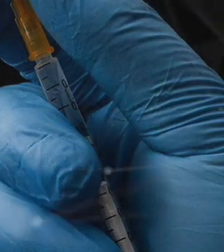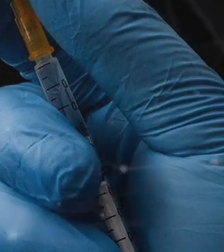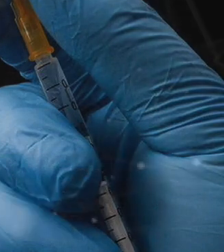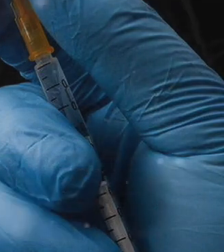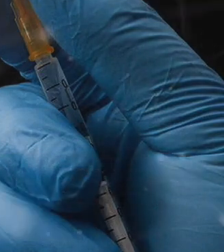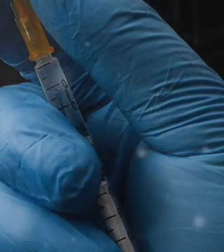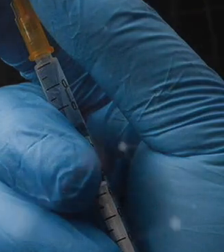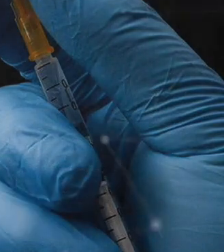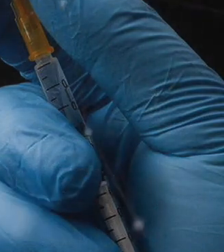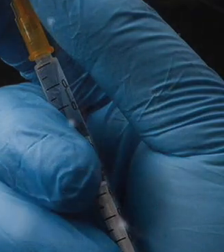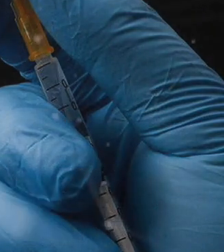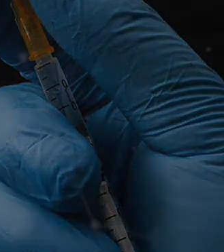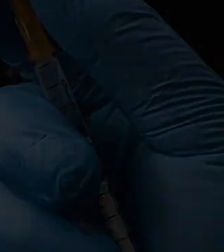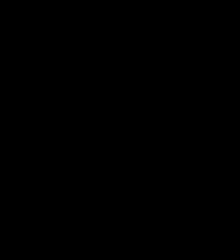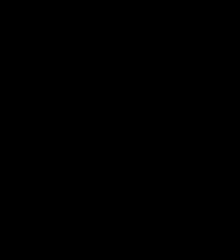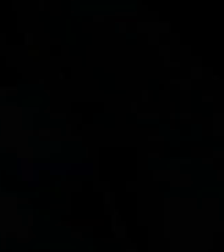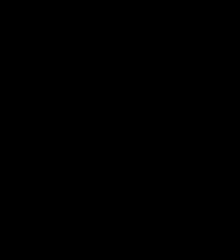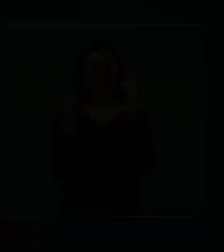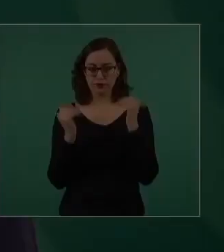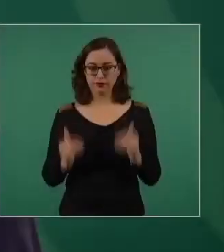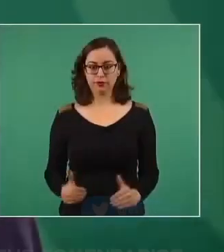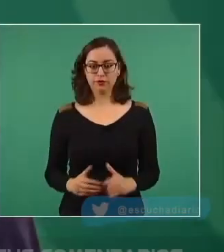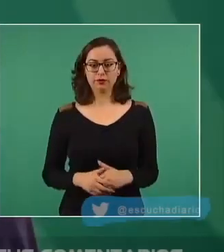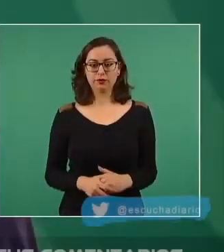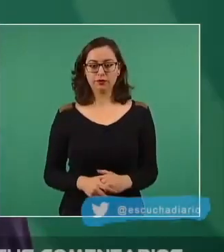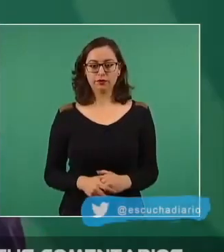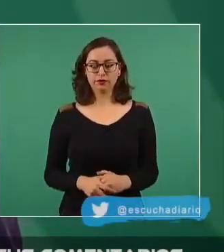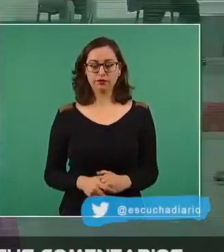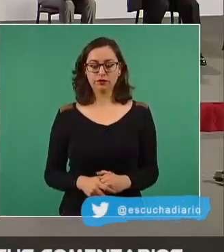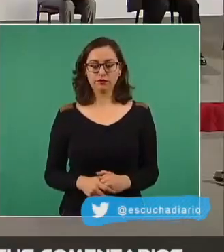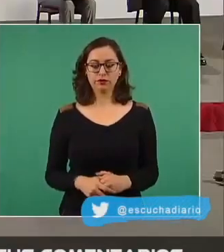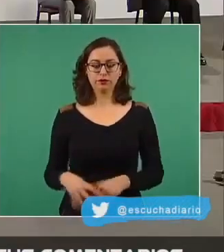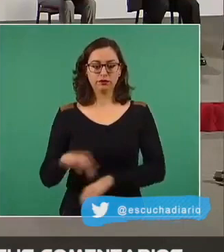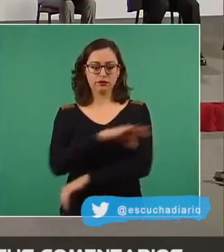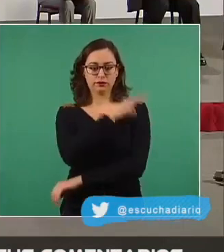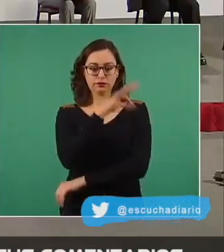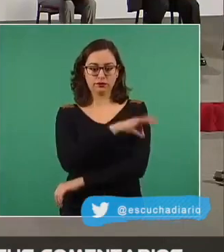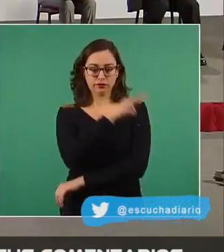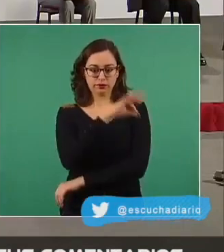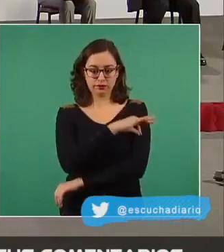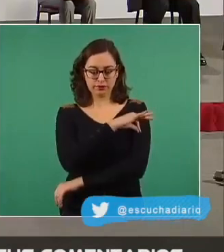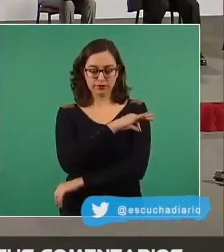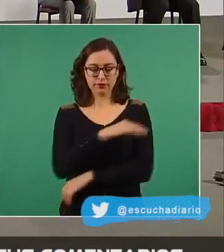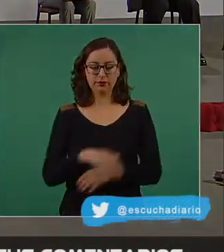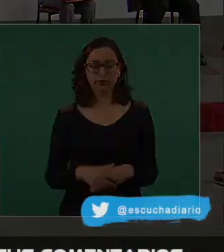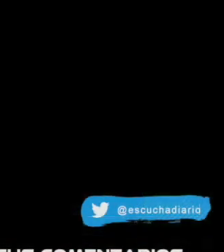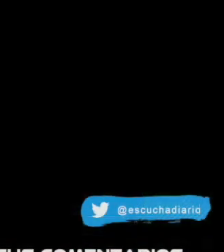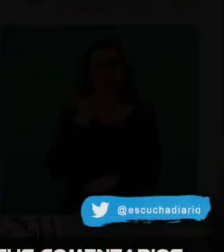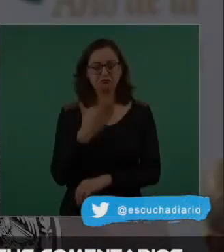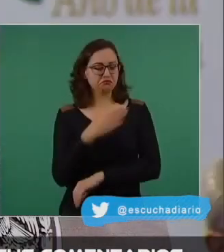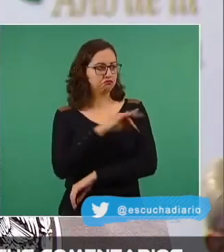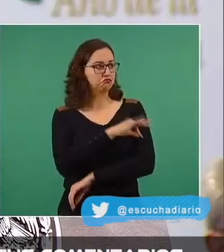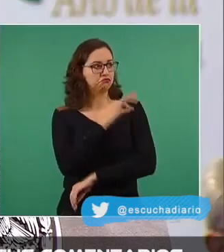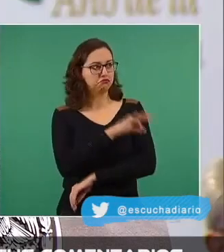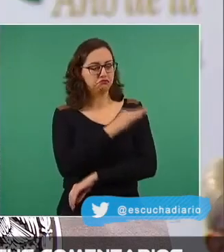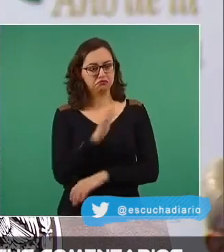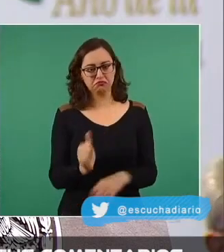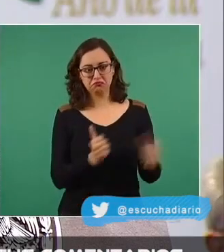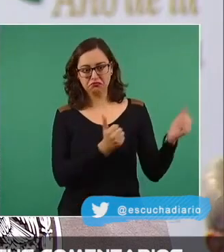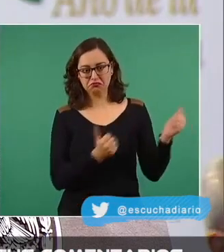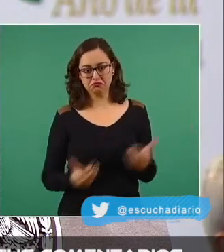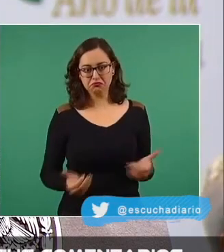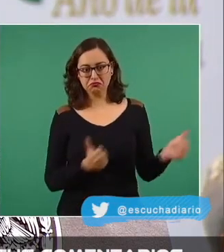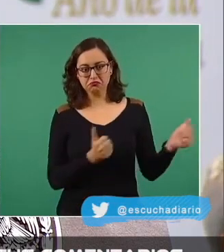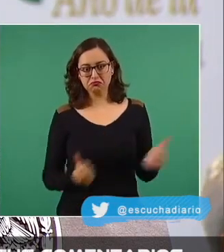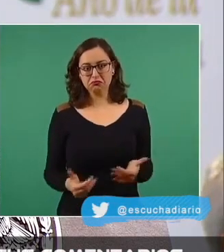una vacuna recuerda no hay que bajar la guardia la pandemia sigue activa y es necesario seguir las medidas sanitarias